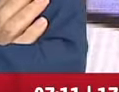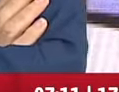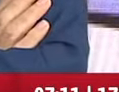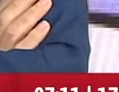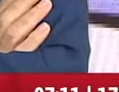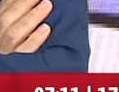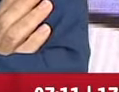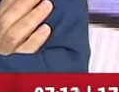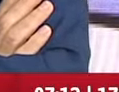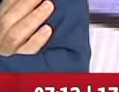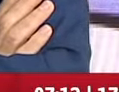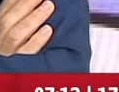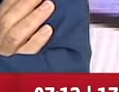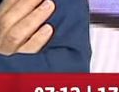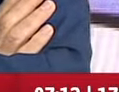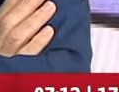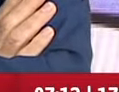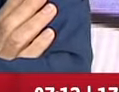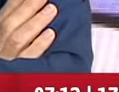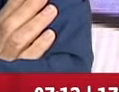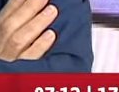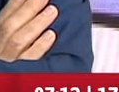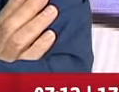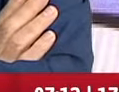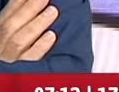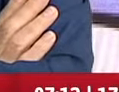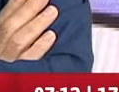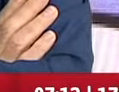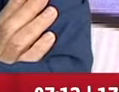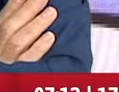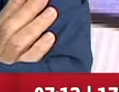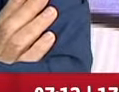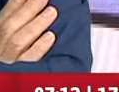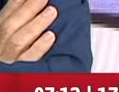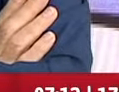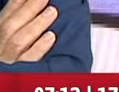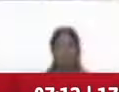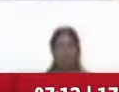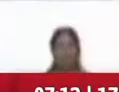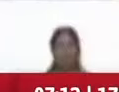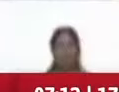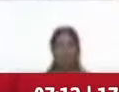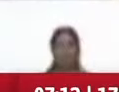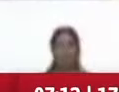presidenta de la Cámara contando votos, dice aprobado, los debe haber contado. Fíjate.